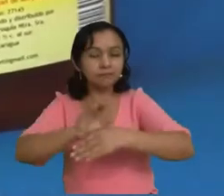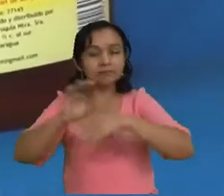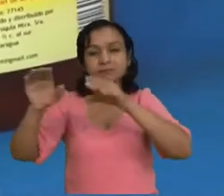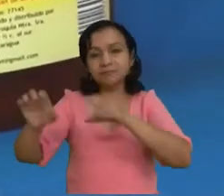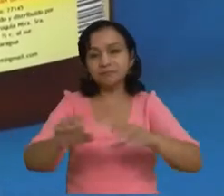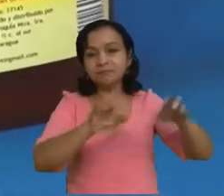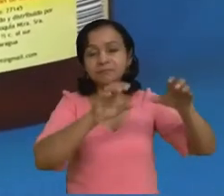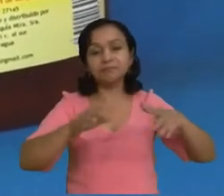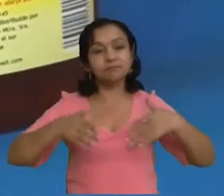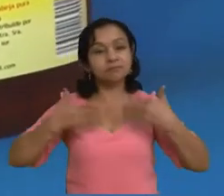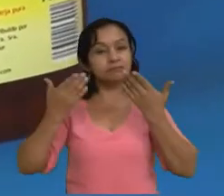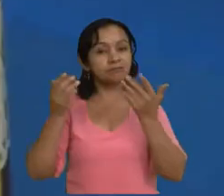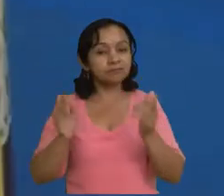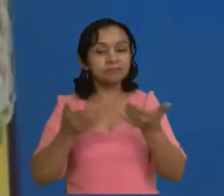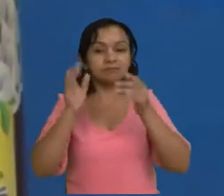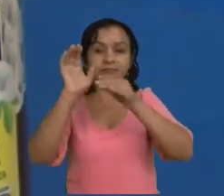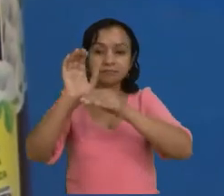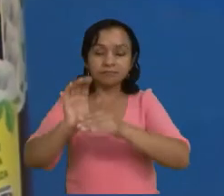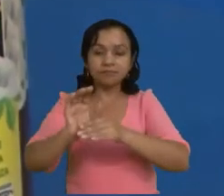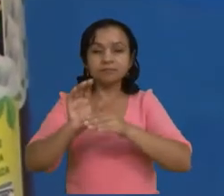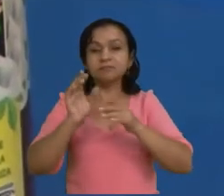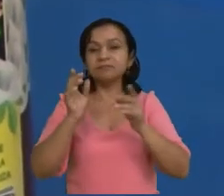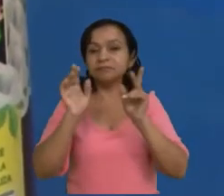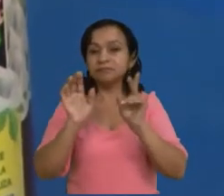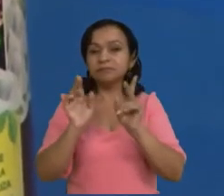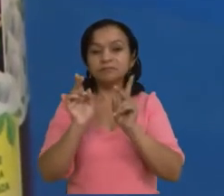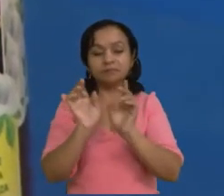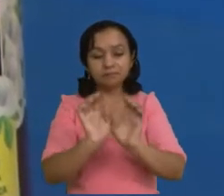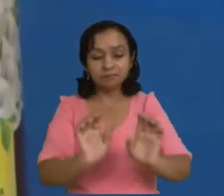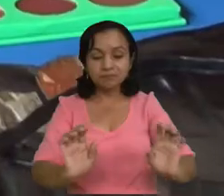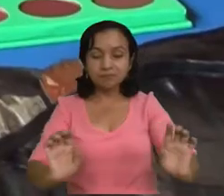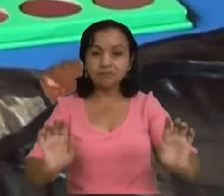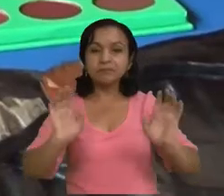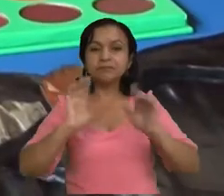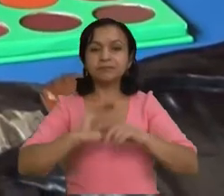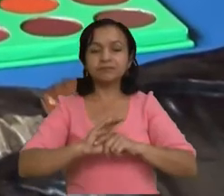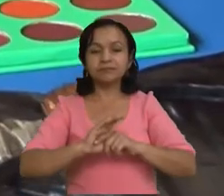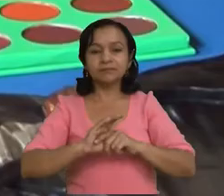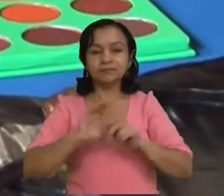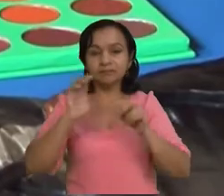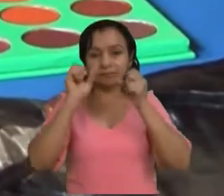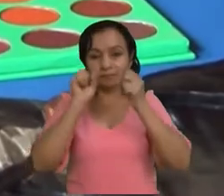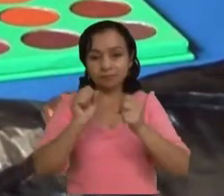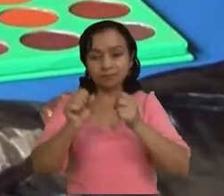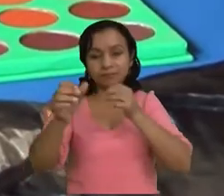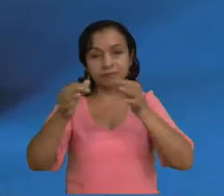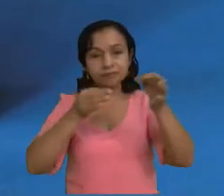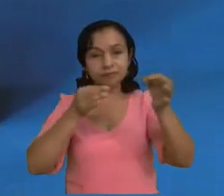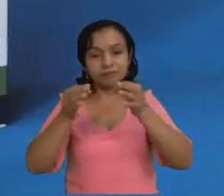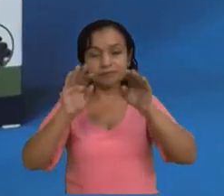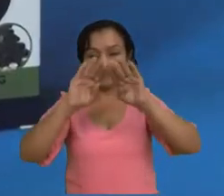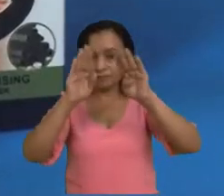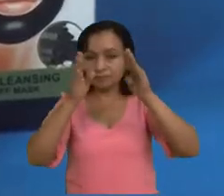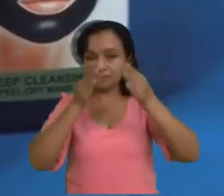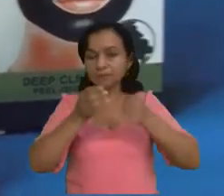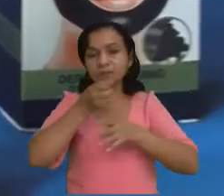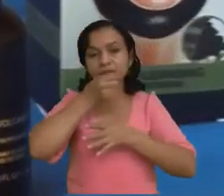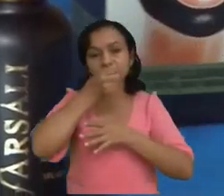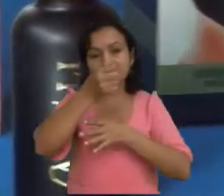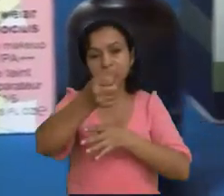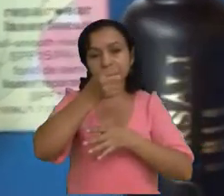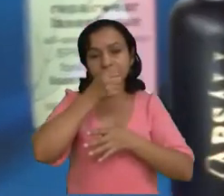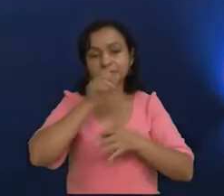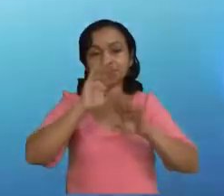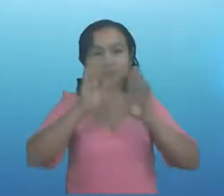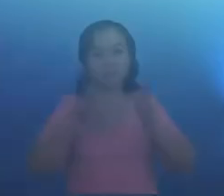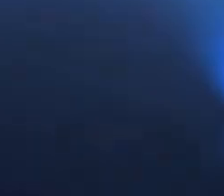actividades recreativas y culturales para entretener a los mimados de la revolución. Con cámara de Lester Mora, para el Canal Parlamentario, les informó